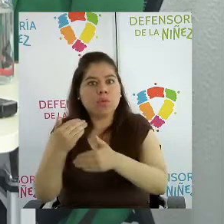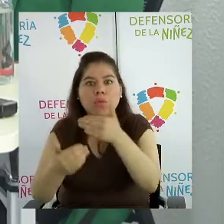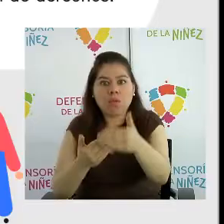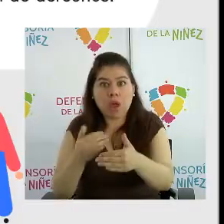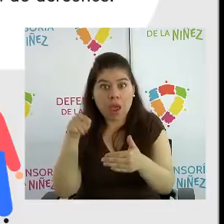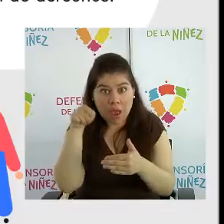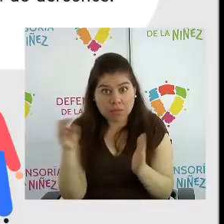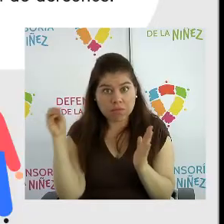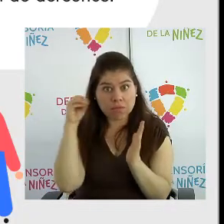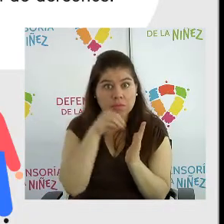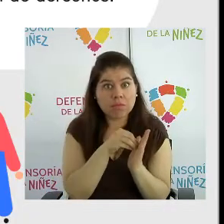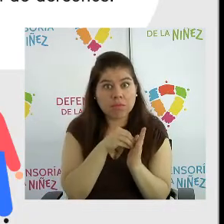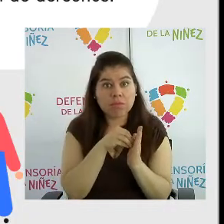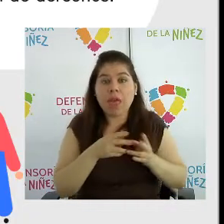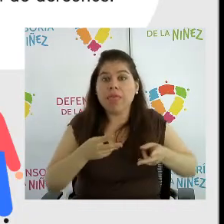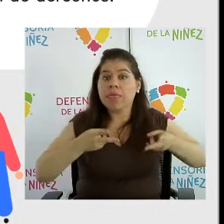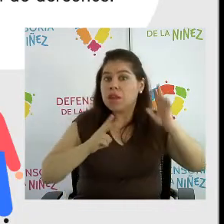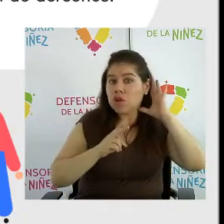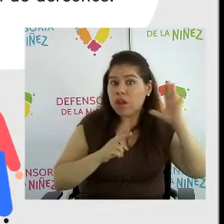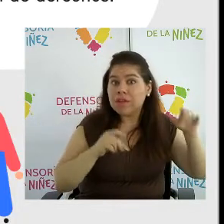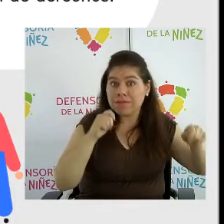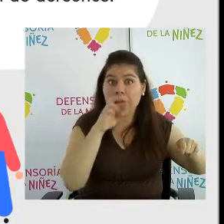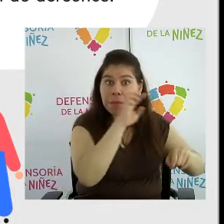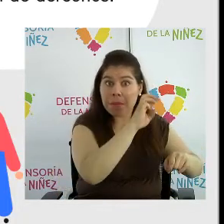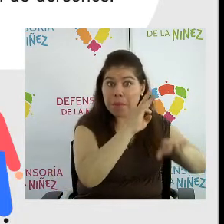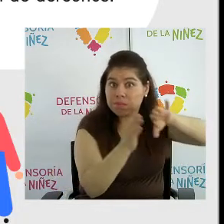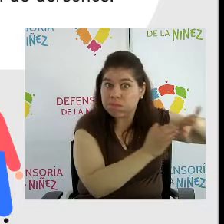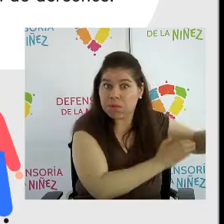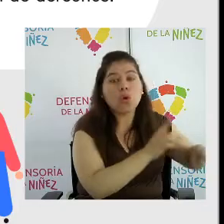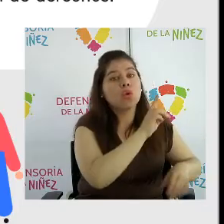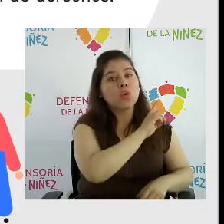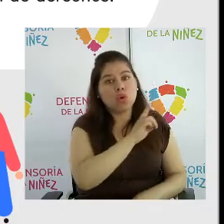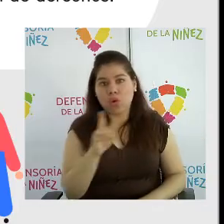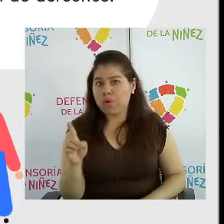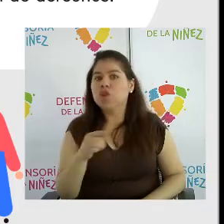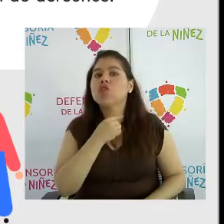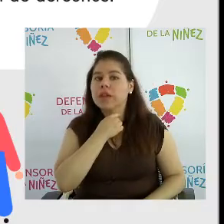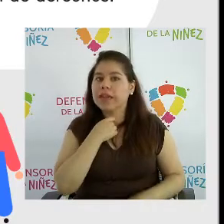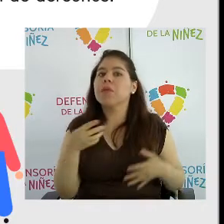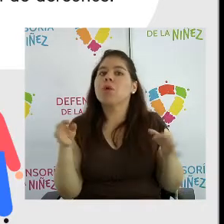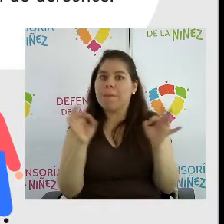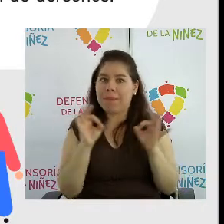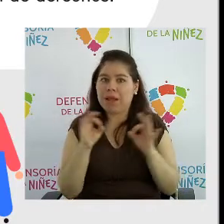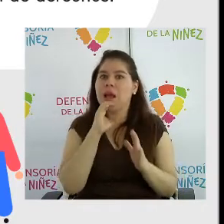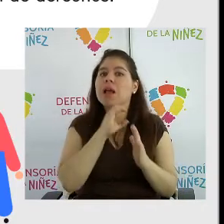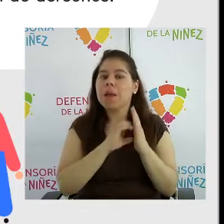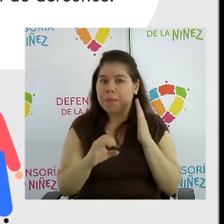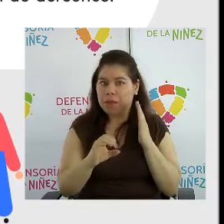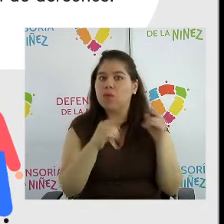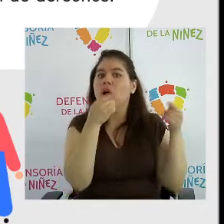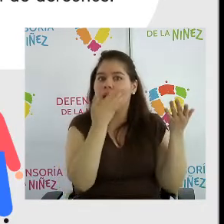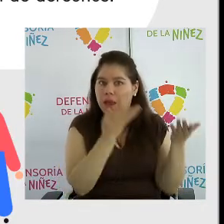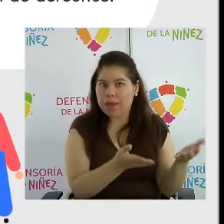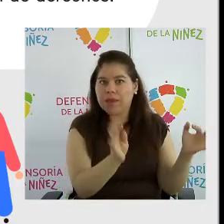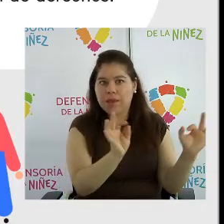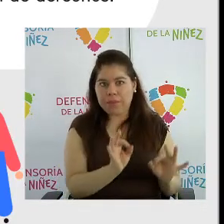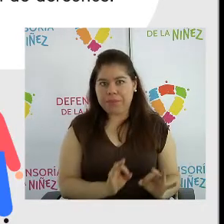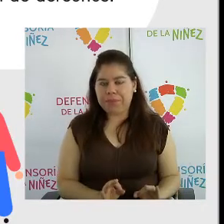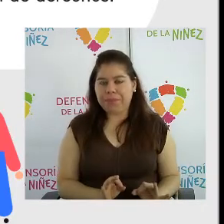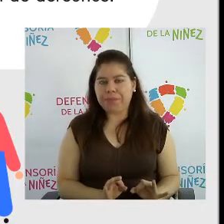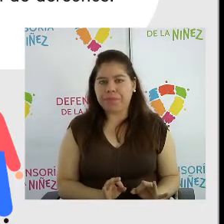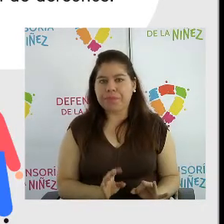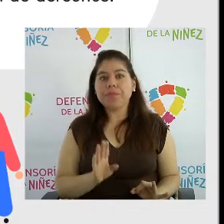lo que plantea el derecho a ser oído y es importante que se entienda y es lo que hemos querido plantear en este capítulo del informe. Luego,